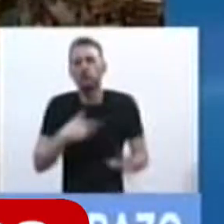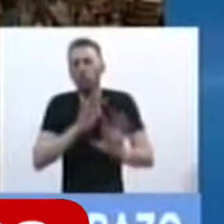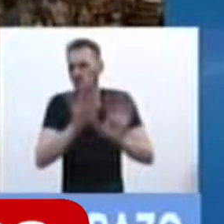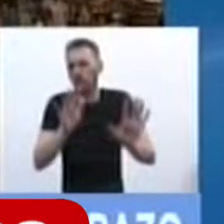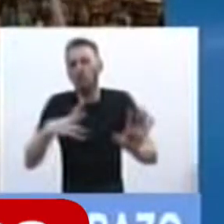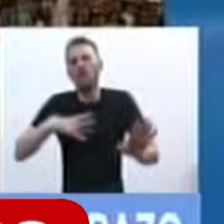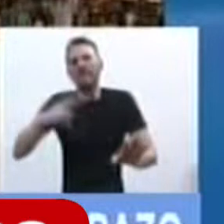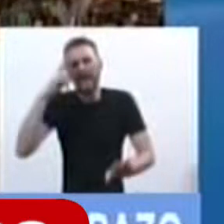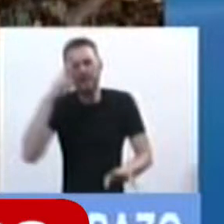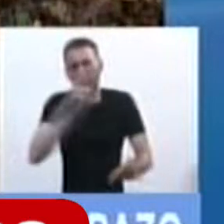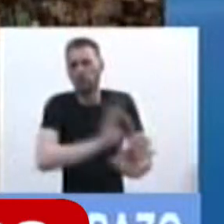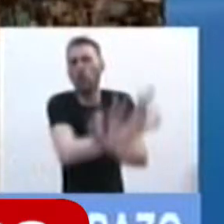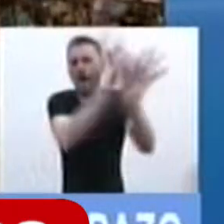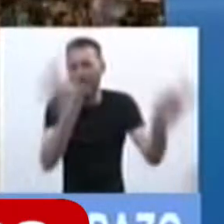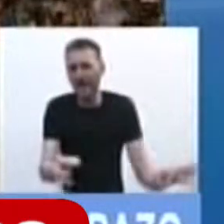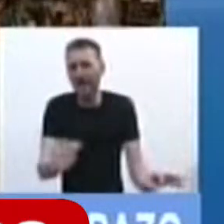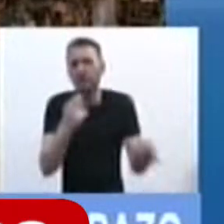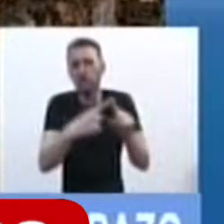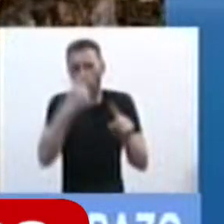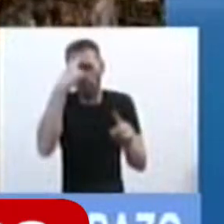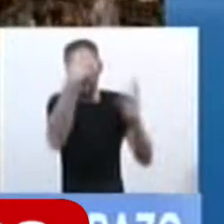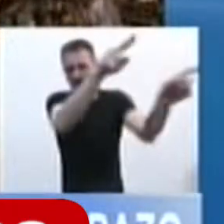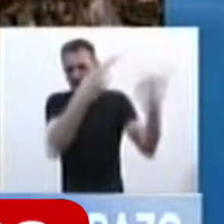nadie ni faltarle el respeto a quien piensa distinto.